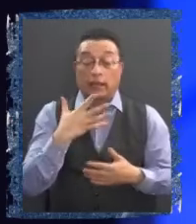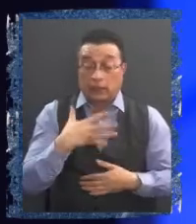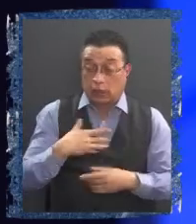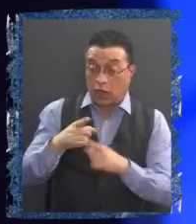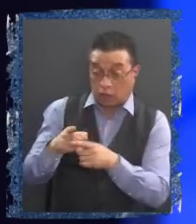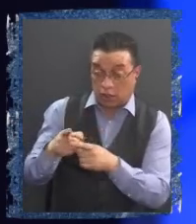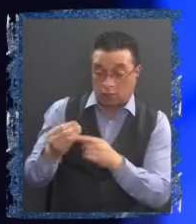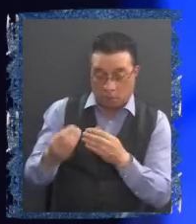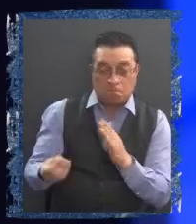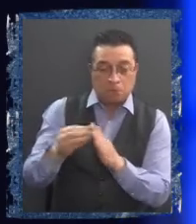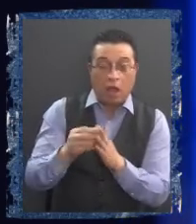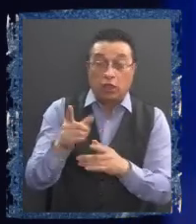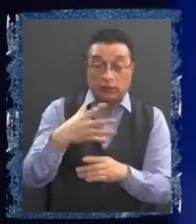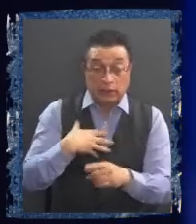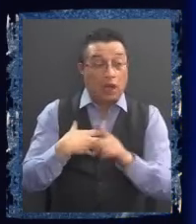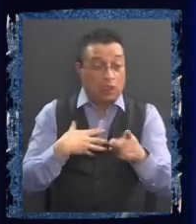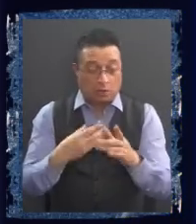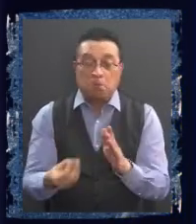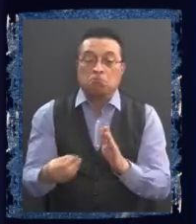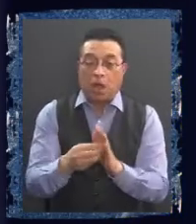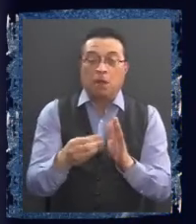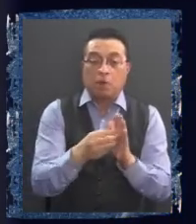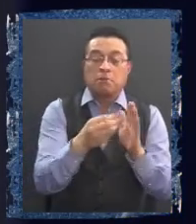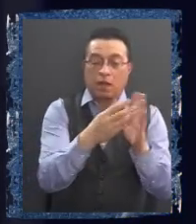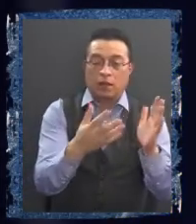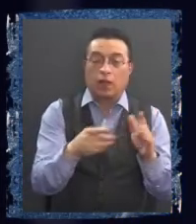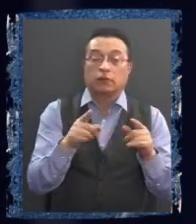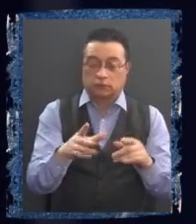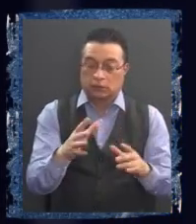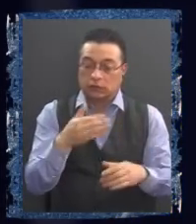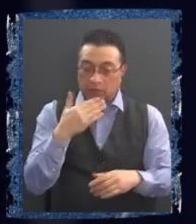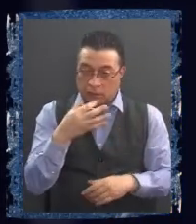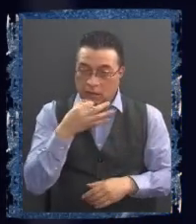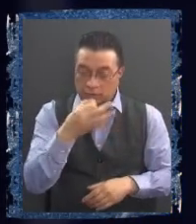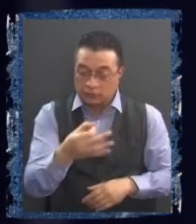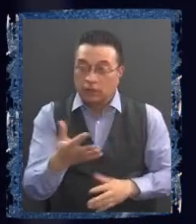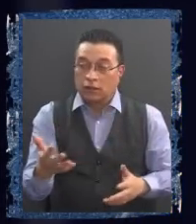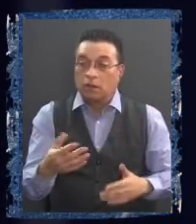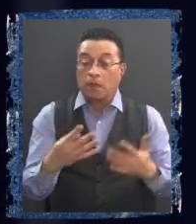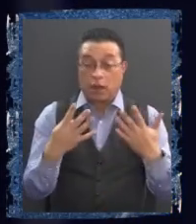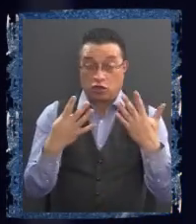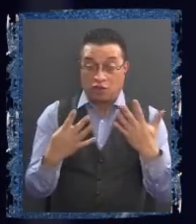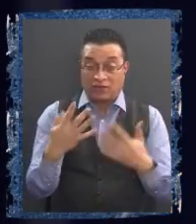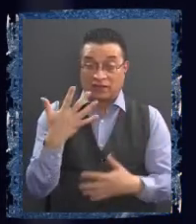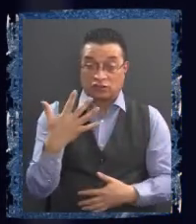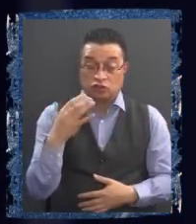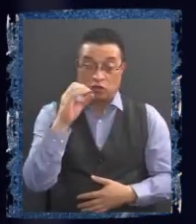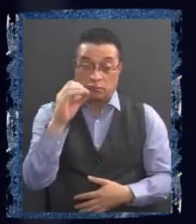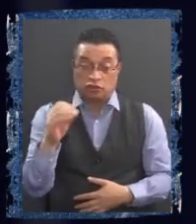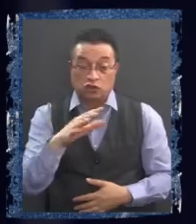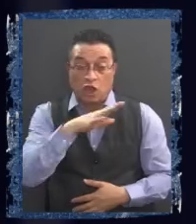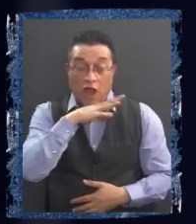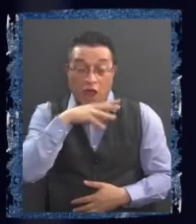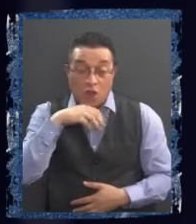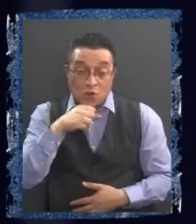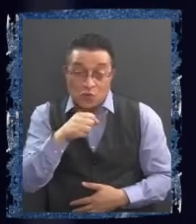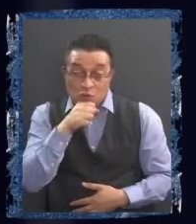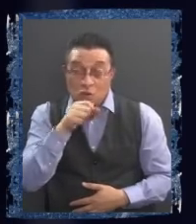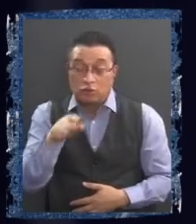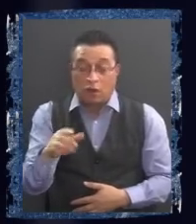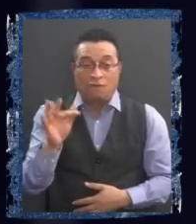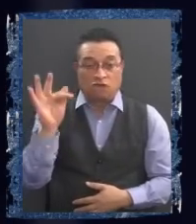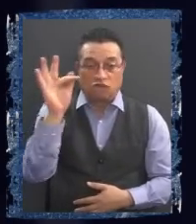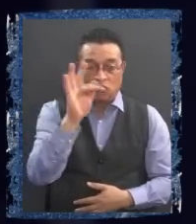se le agrega tanto. Ahora, quiero decir algo también. El 95% de los adultos mayores en Chile están en